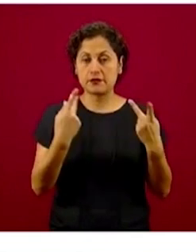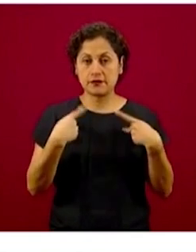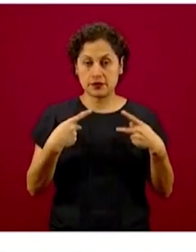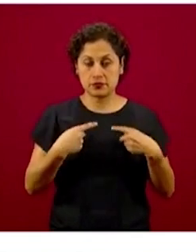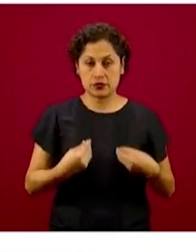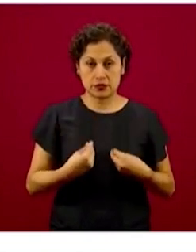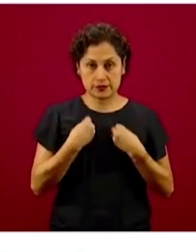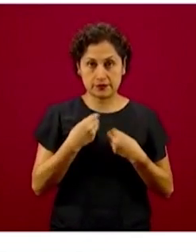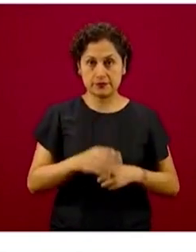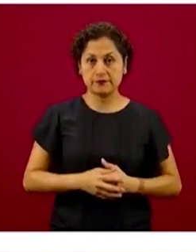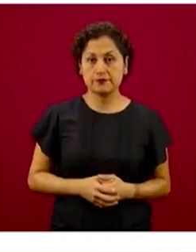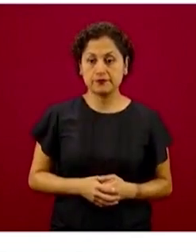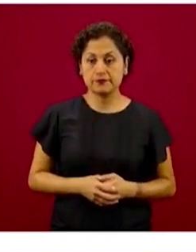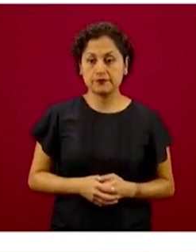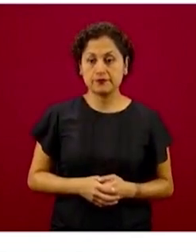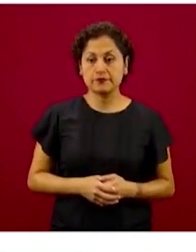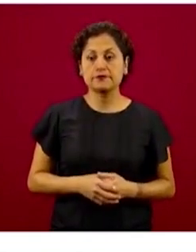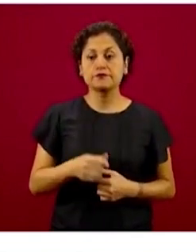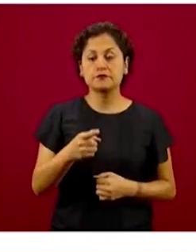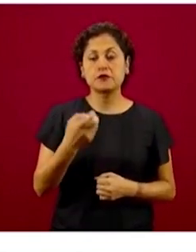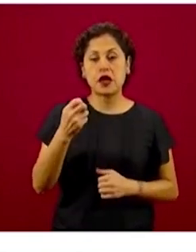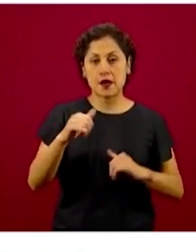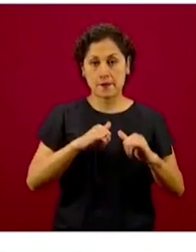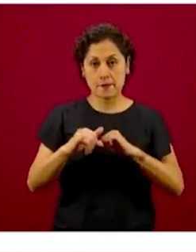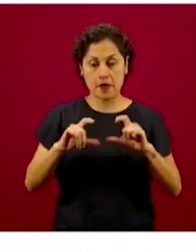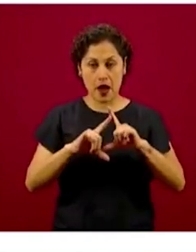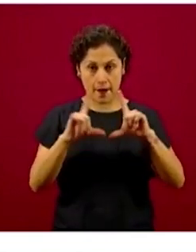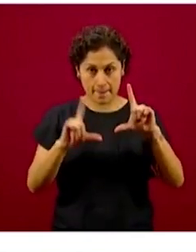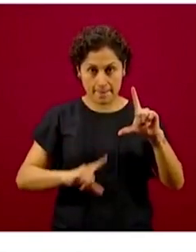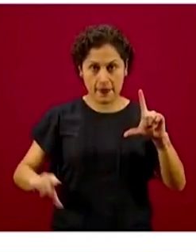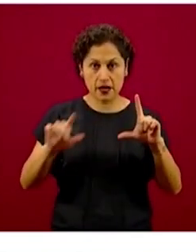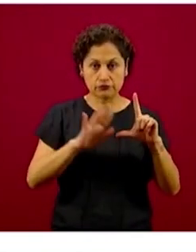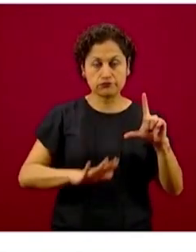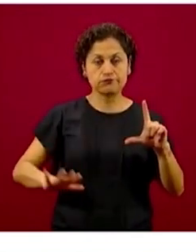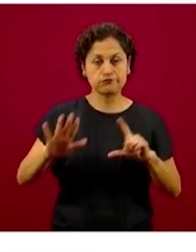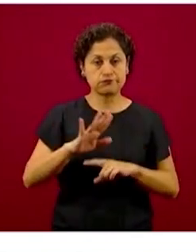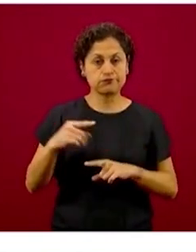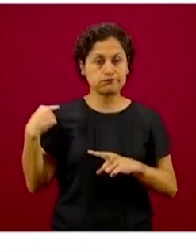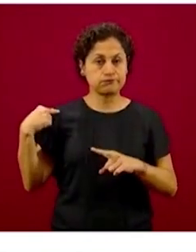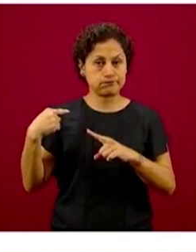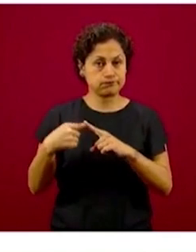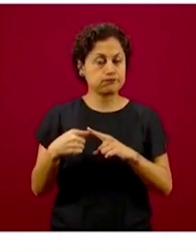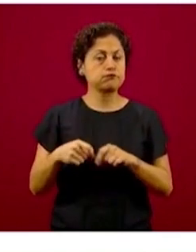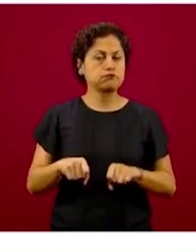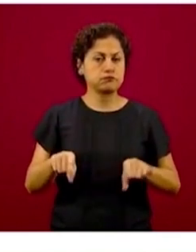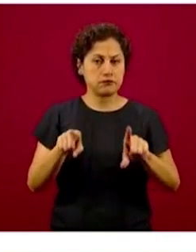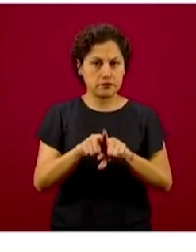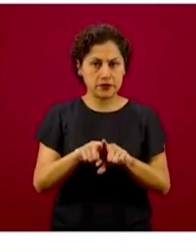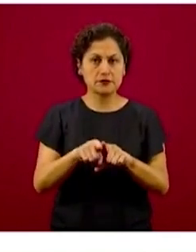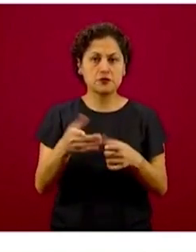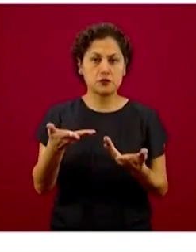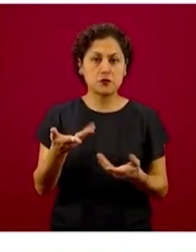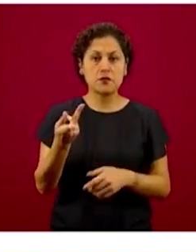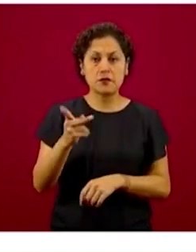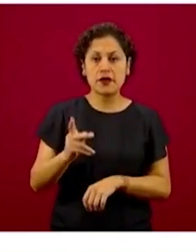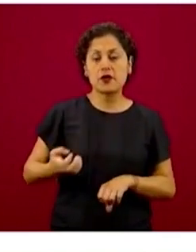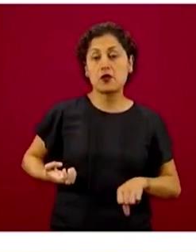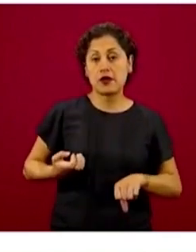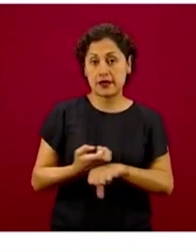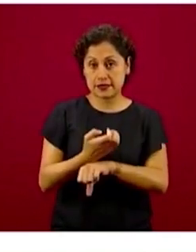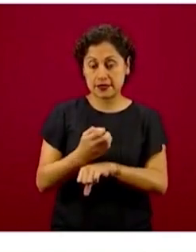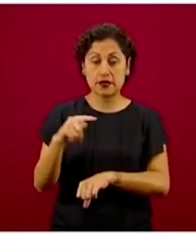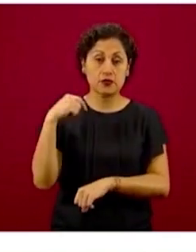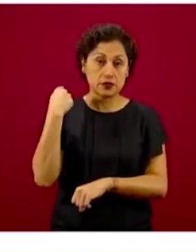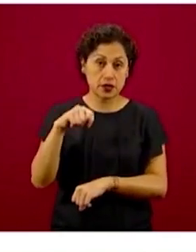mapa se ha mantenido prácticamente en las mismas escalas durante la última semana, destacando solo que un cuarto estado, que fue Tabasco, se sumó